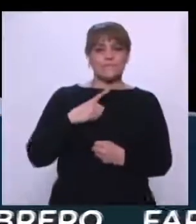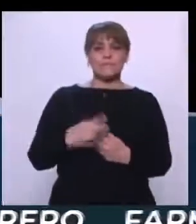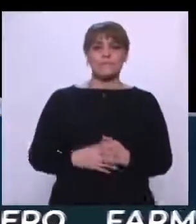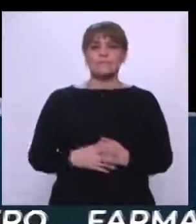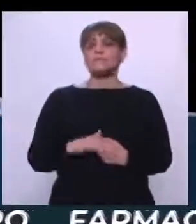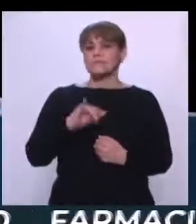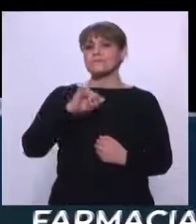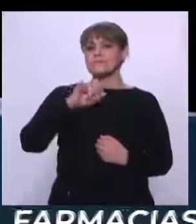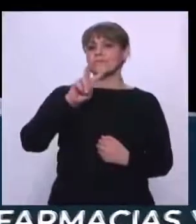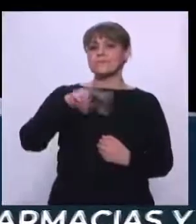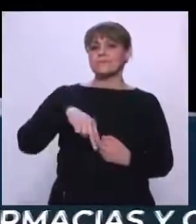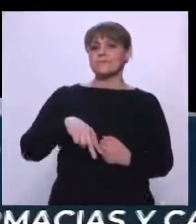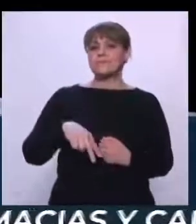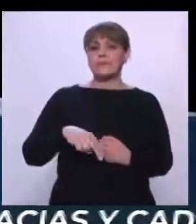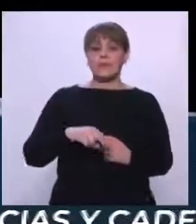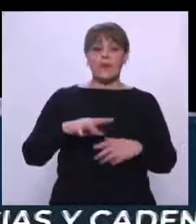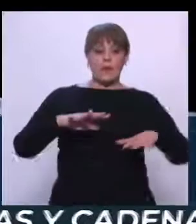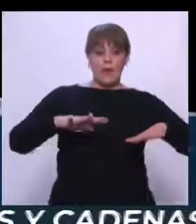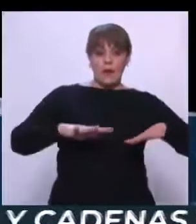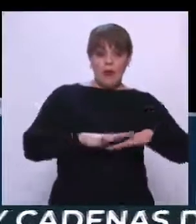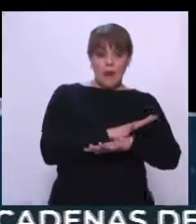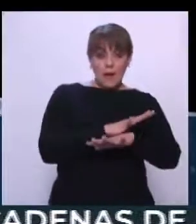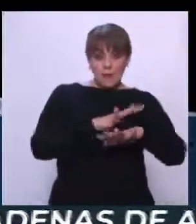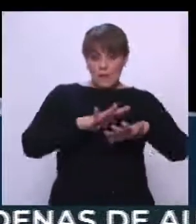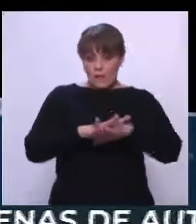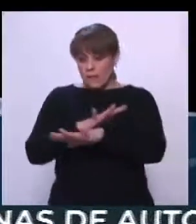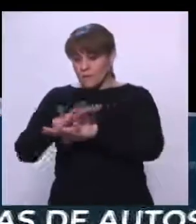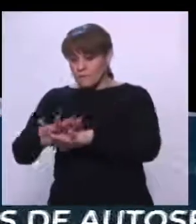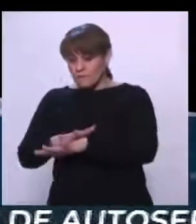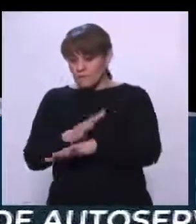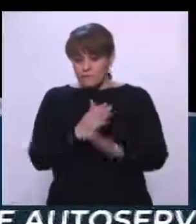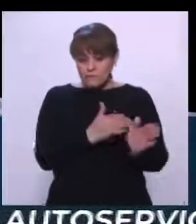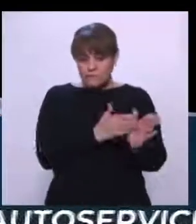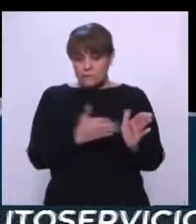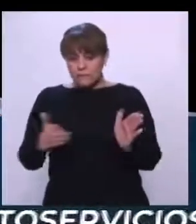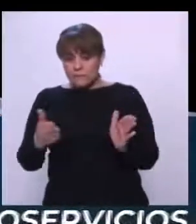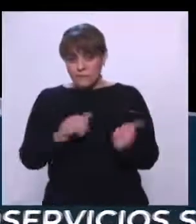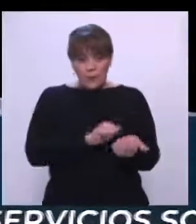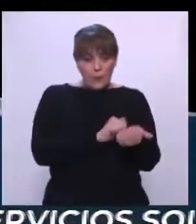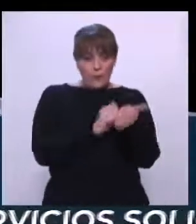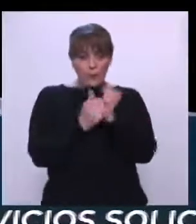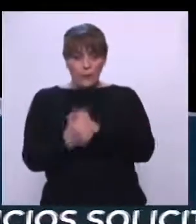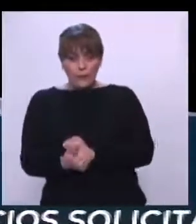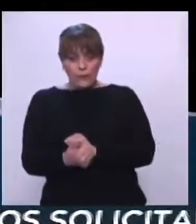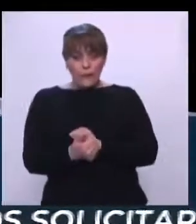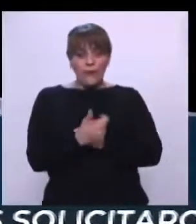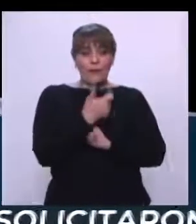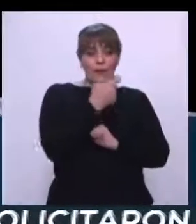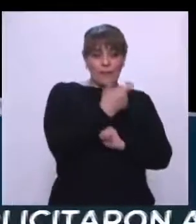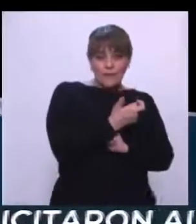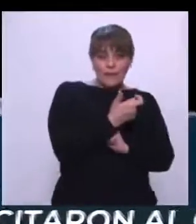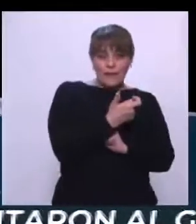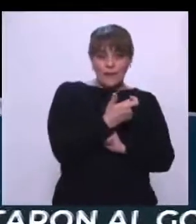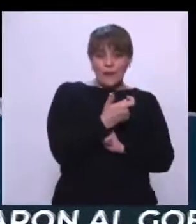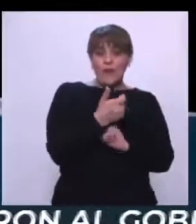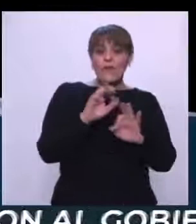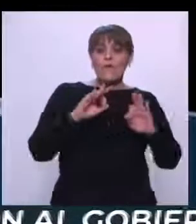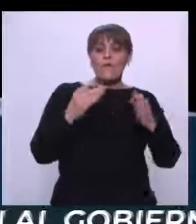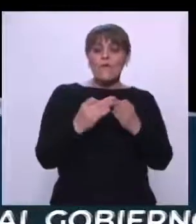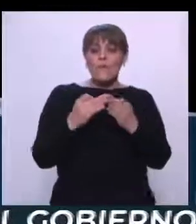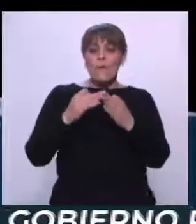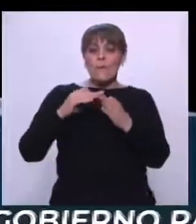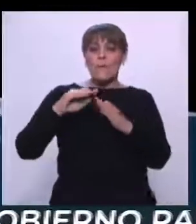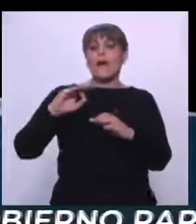Sí, yo creo que es el cambio que hemos estado viendo en la forma también económica y en la relación del Estado